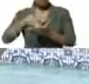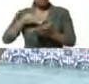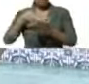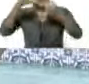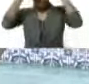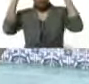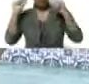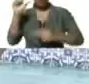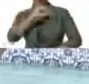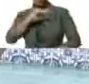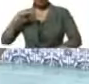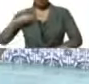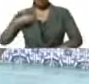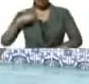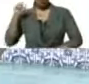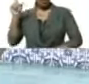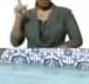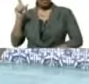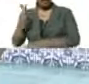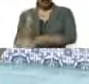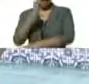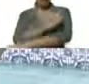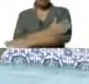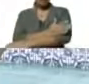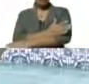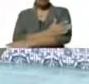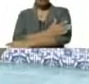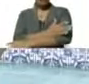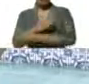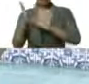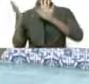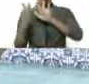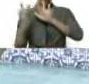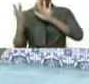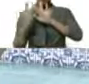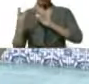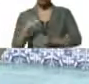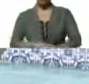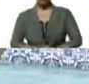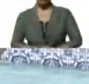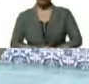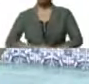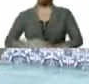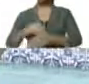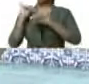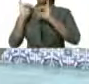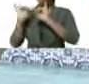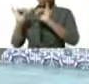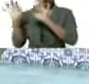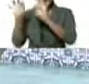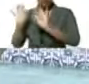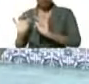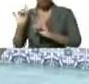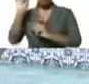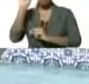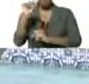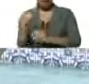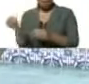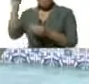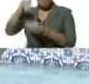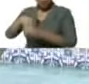privado y con antecedentes de contacto. Igualmente está recluido en